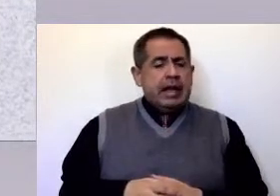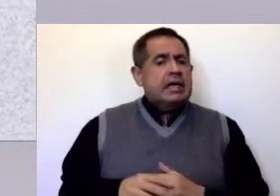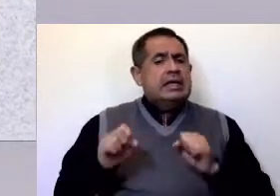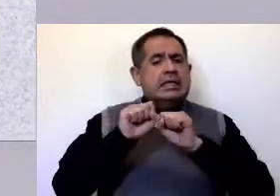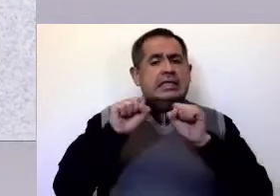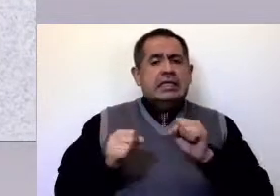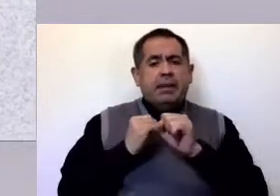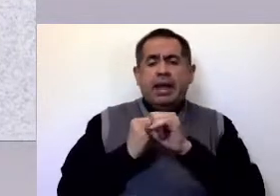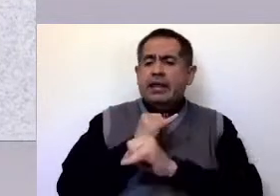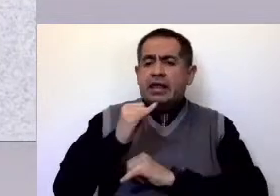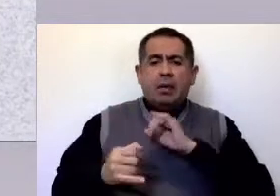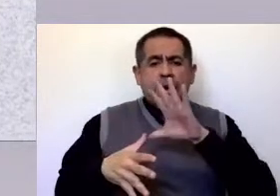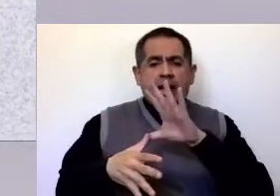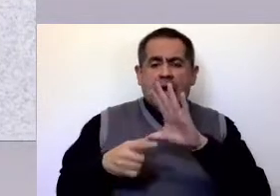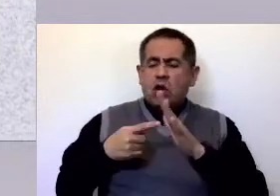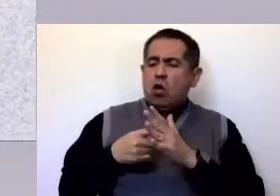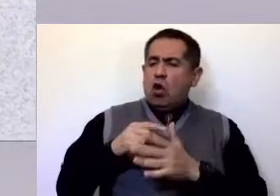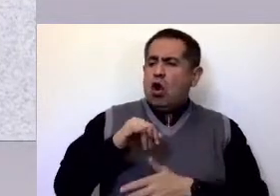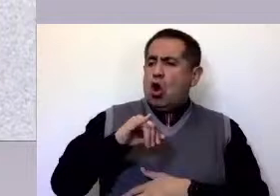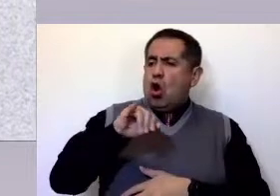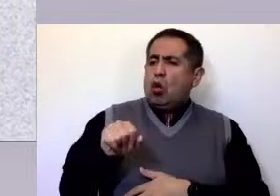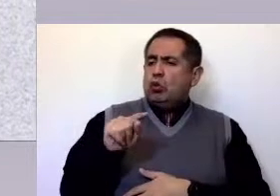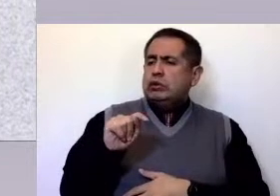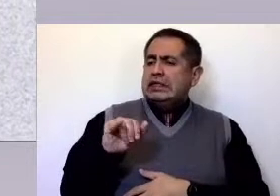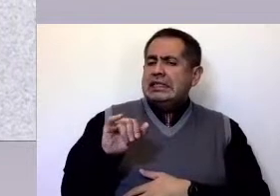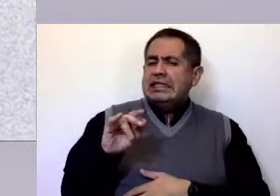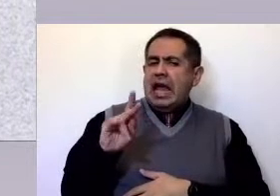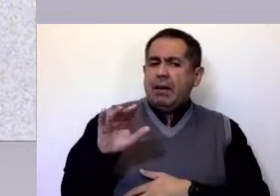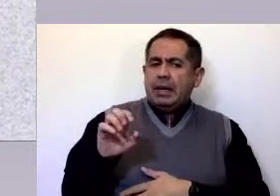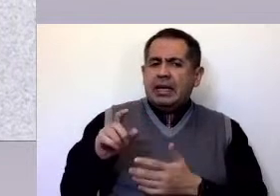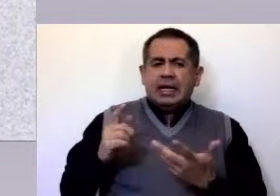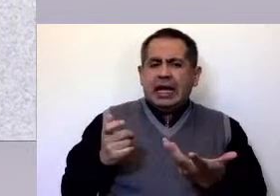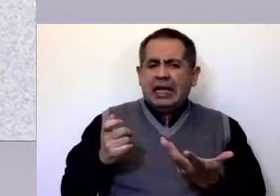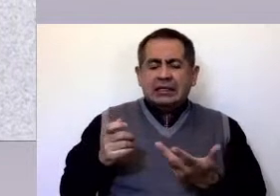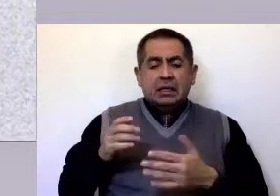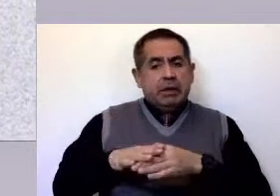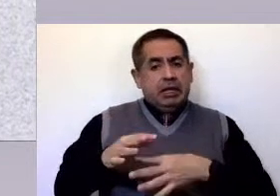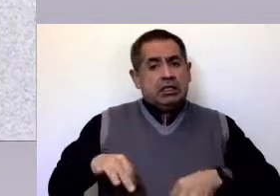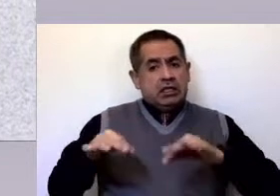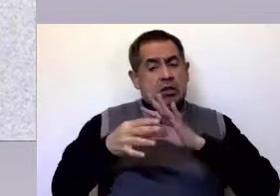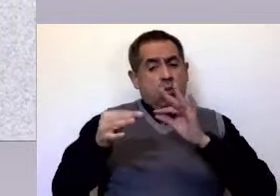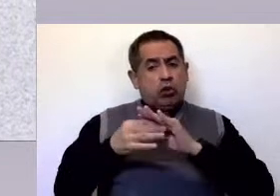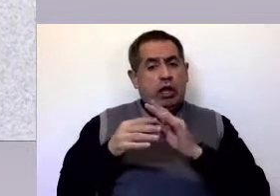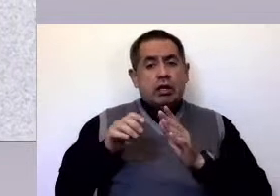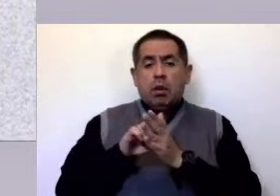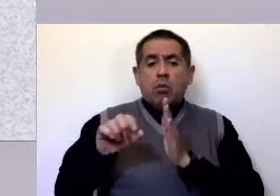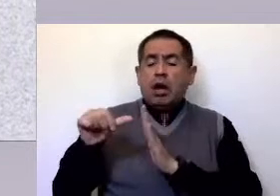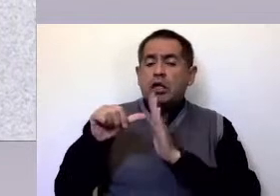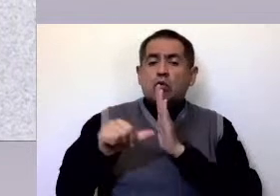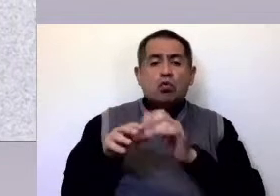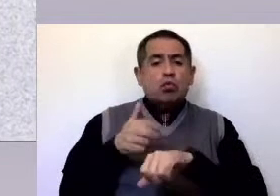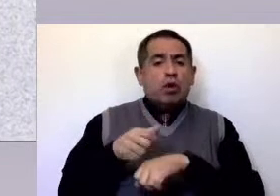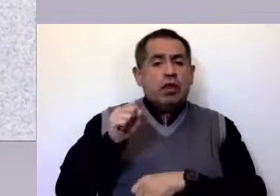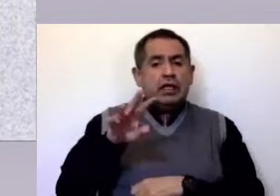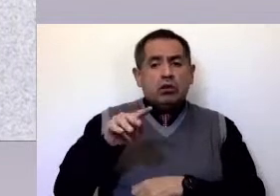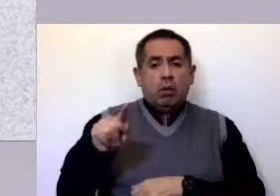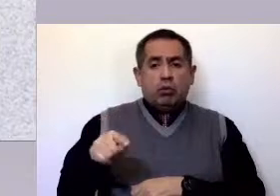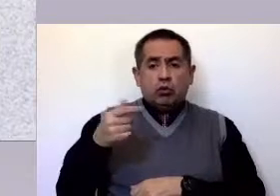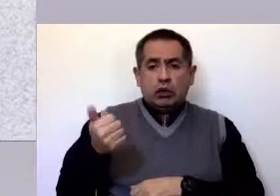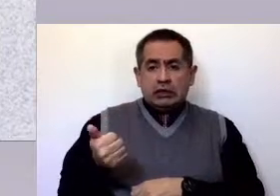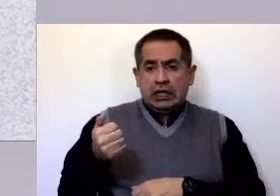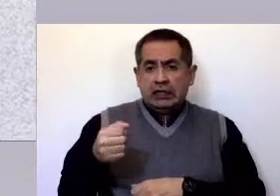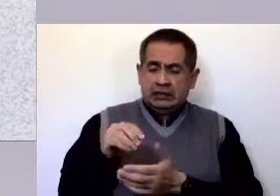justiciabilidad directa de los desca sobre los derechos no contemplados en el artículo 19.6 se